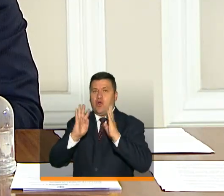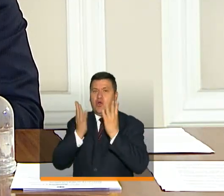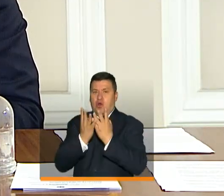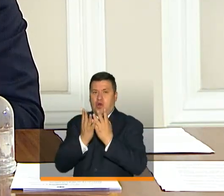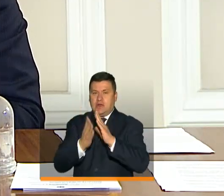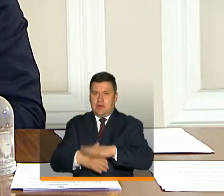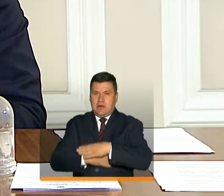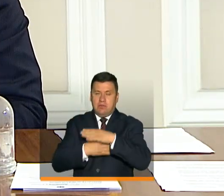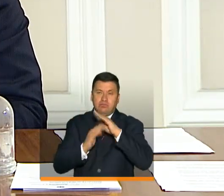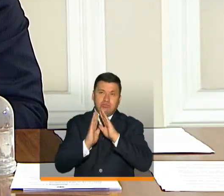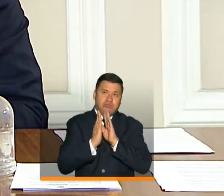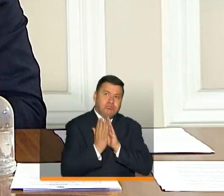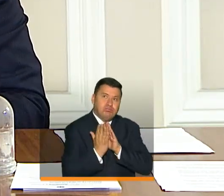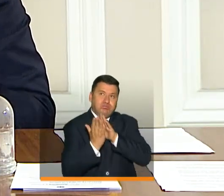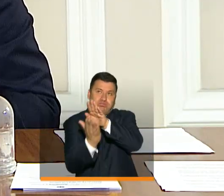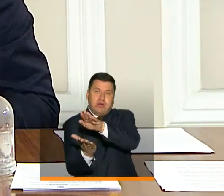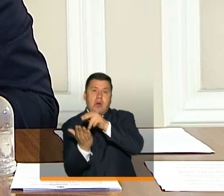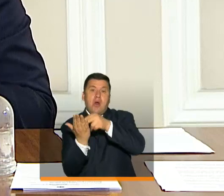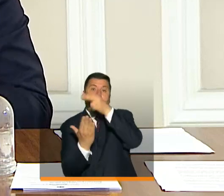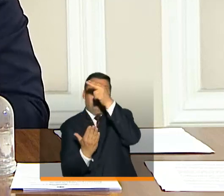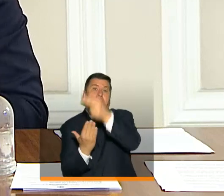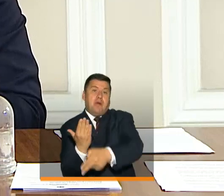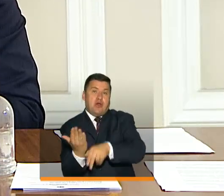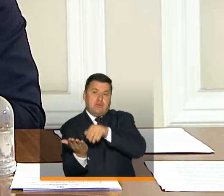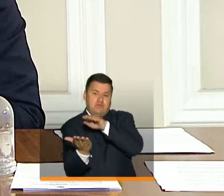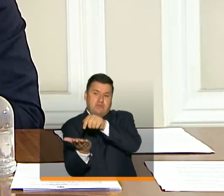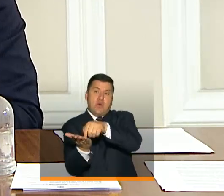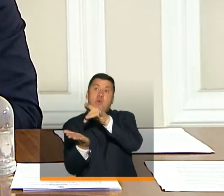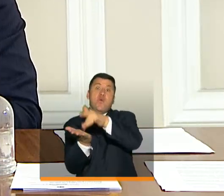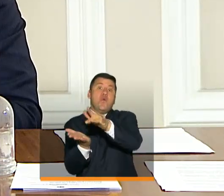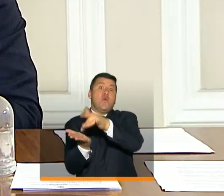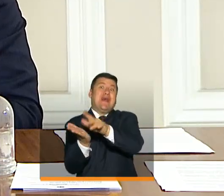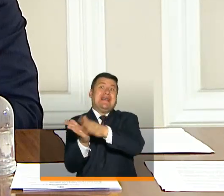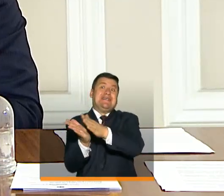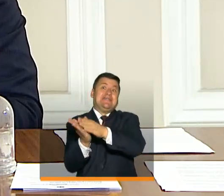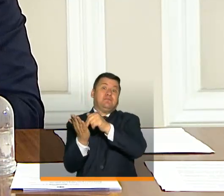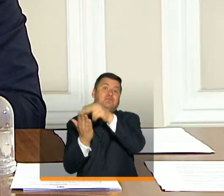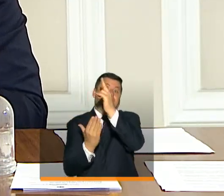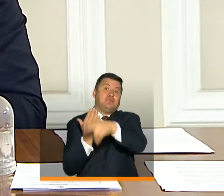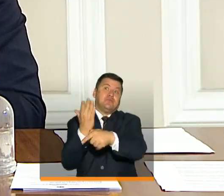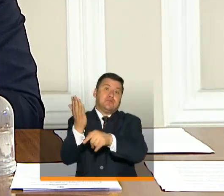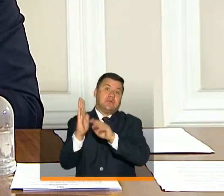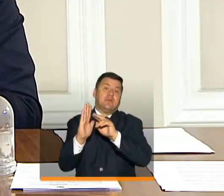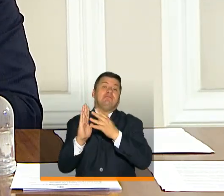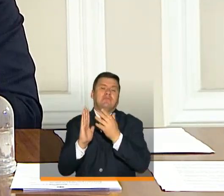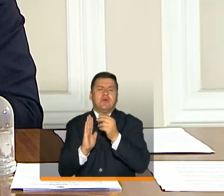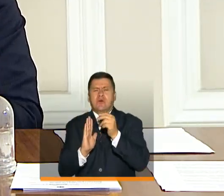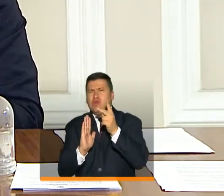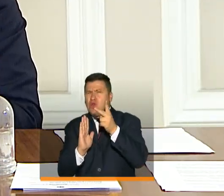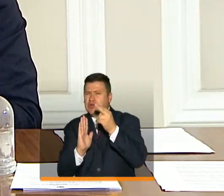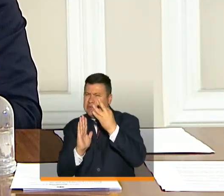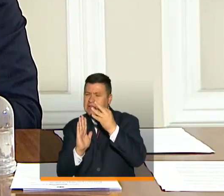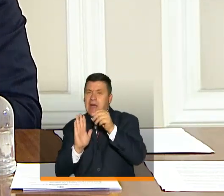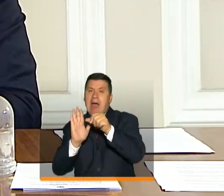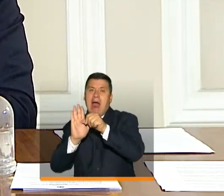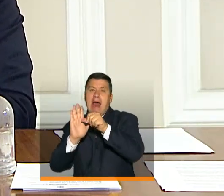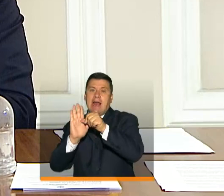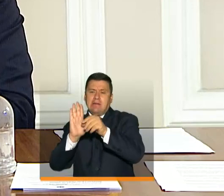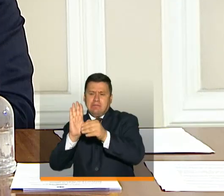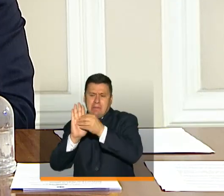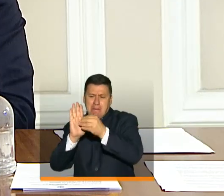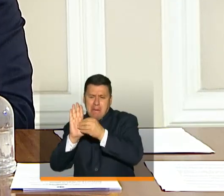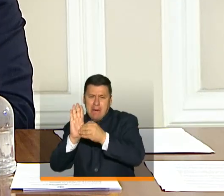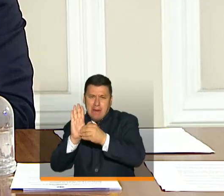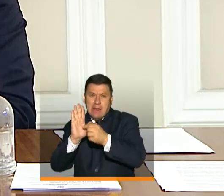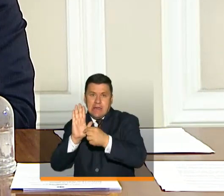de la República un proyecto de ley con mensaje de urgencia, con 2 o 3 artículos para hacer